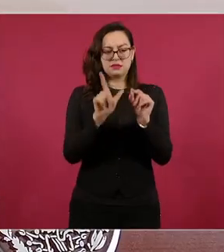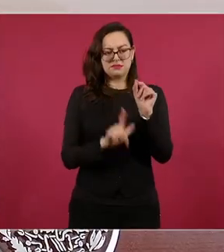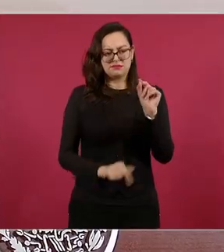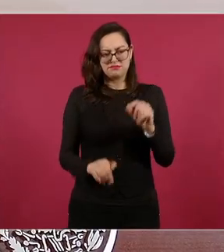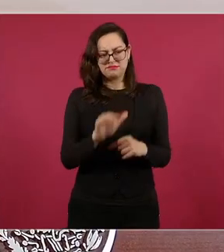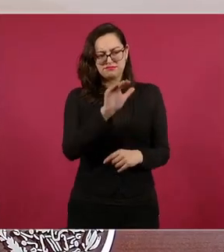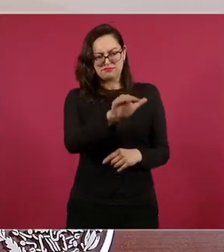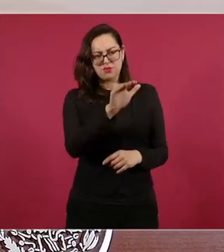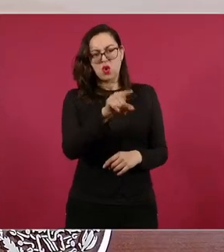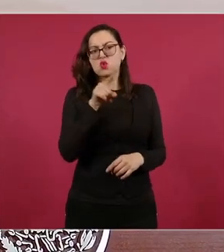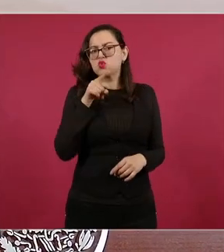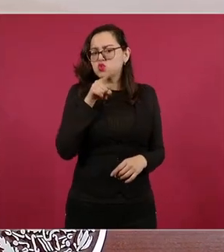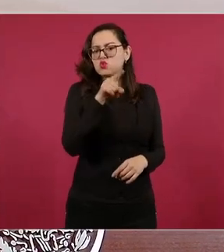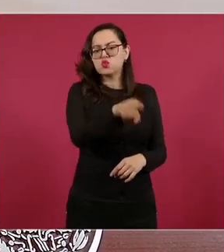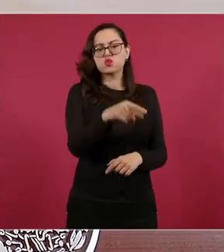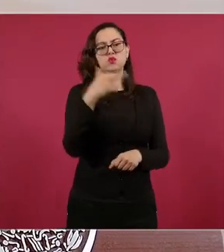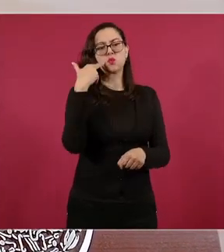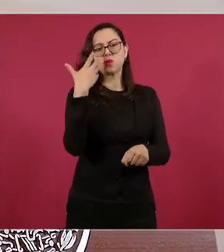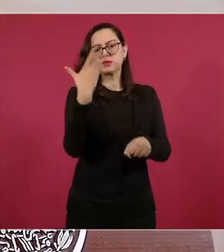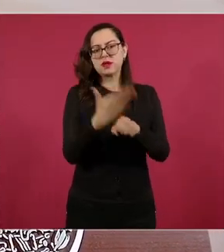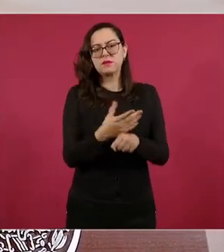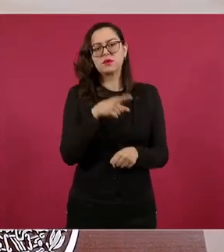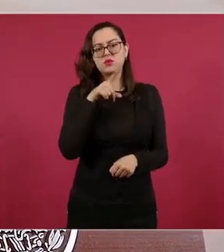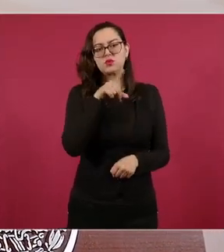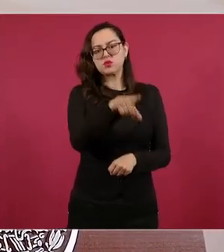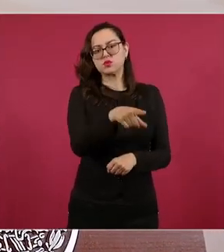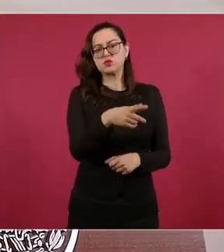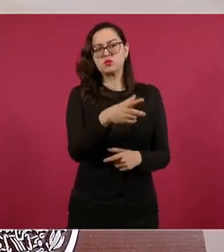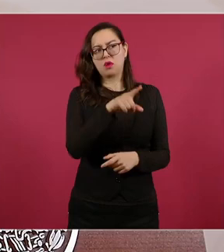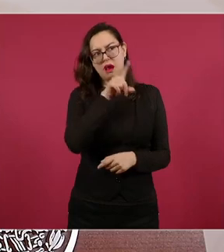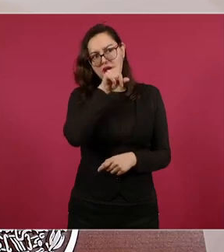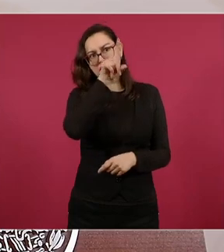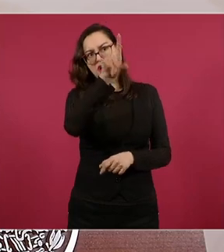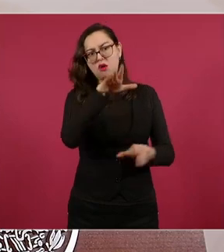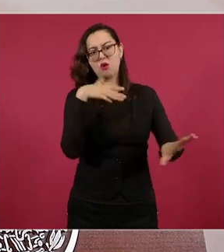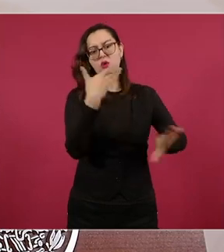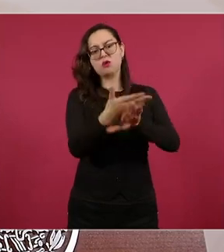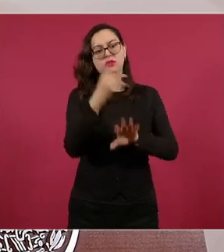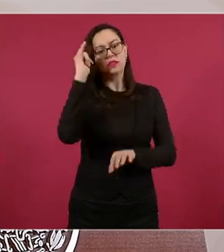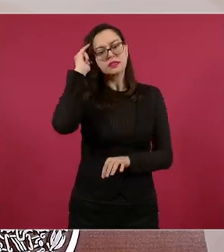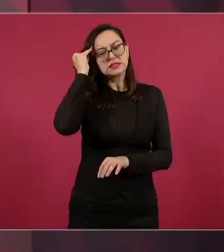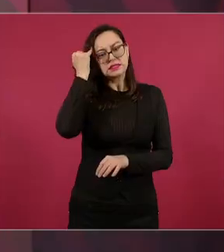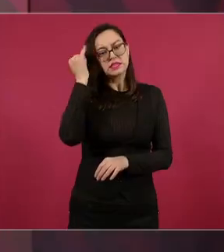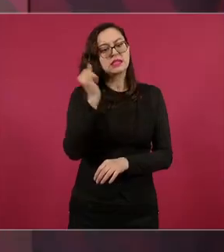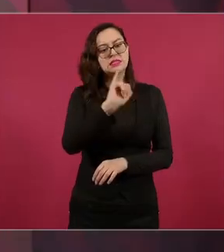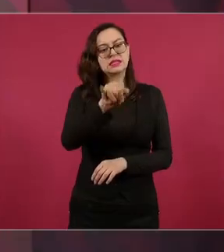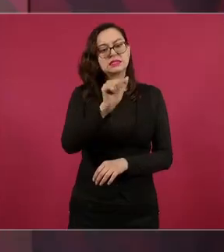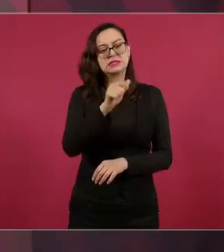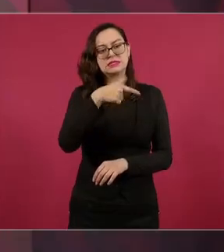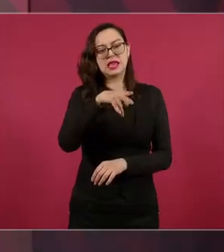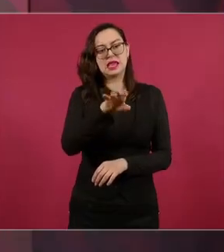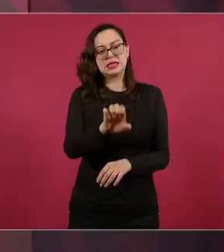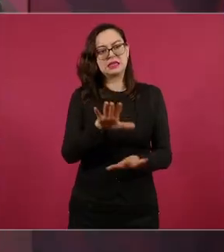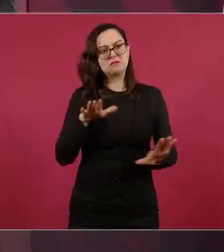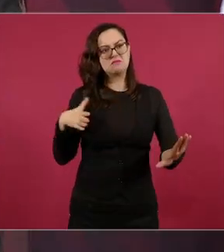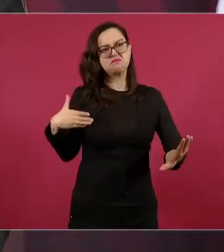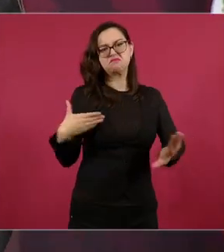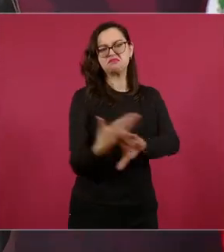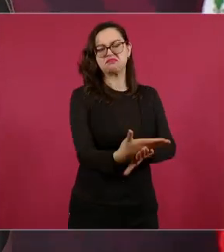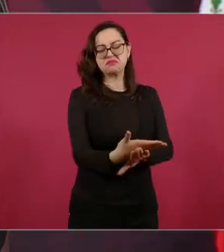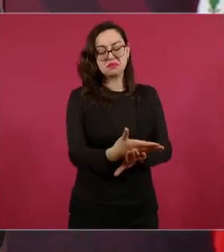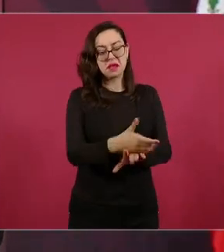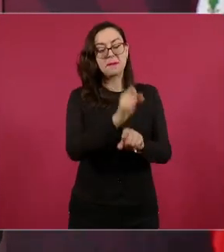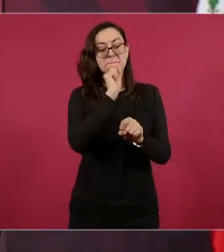su responsabilidad en la guerra del yaqui y por su nula vocación democrática,